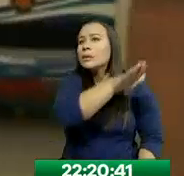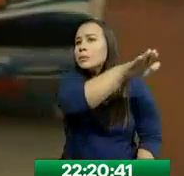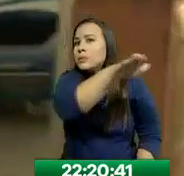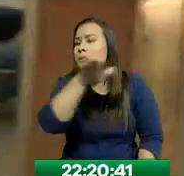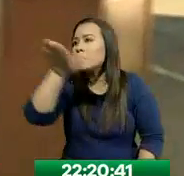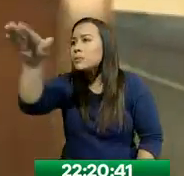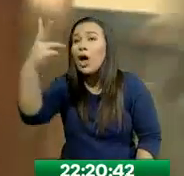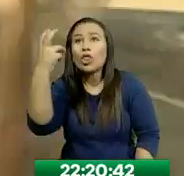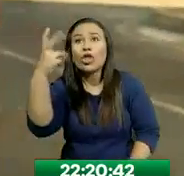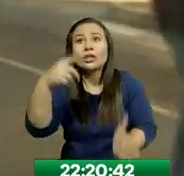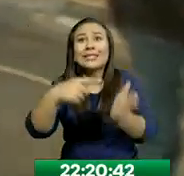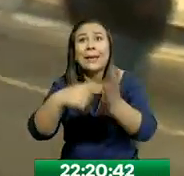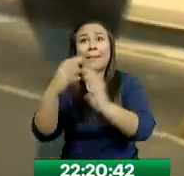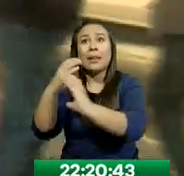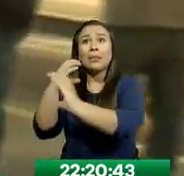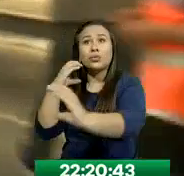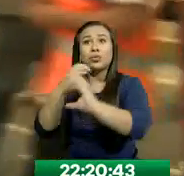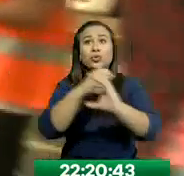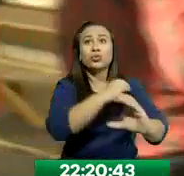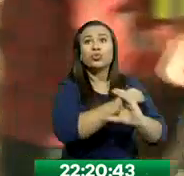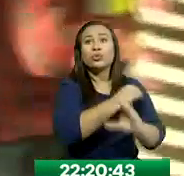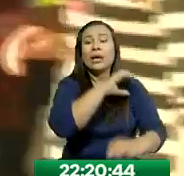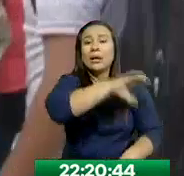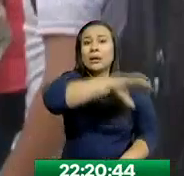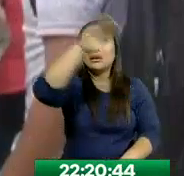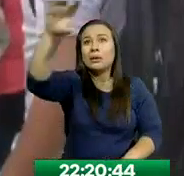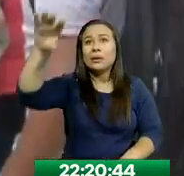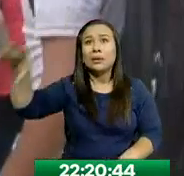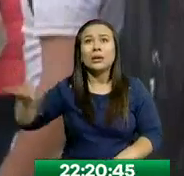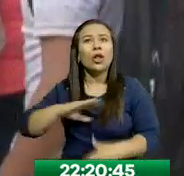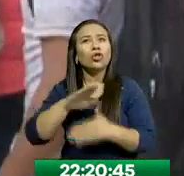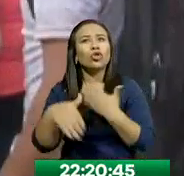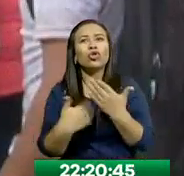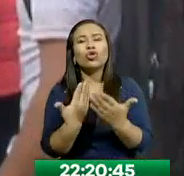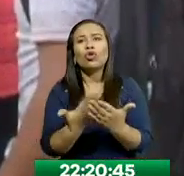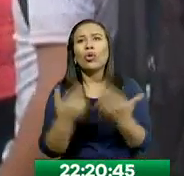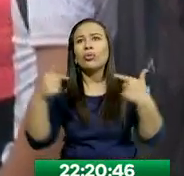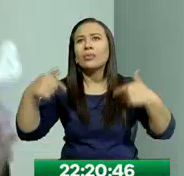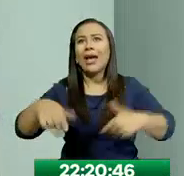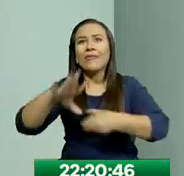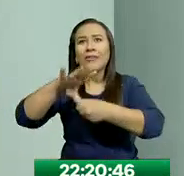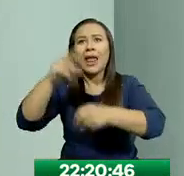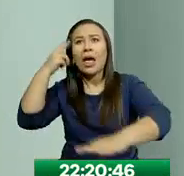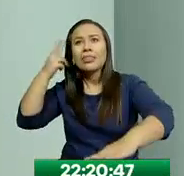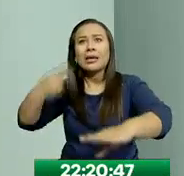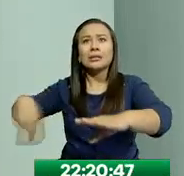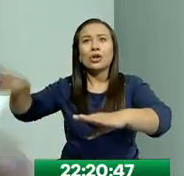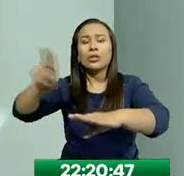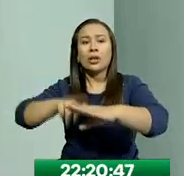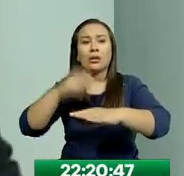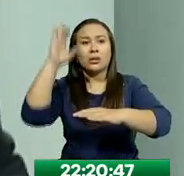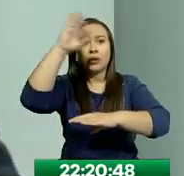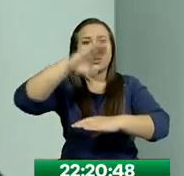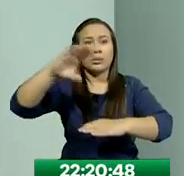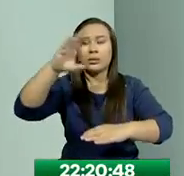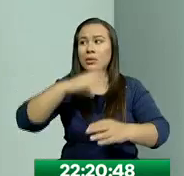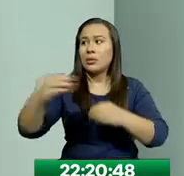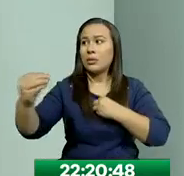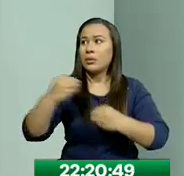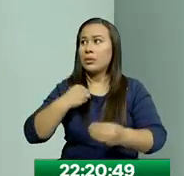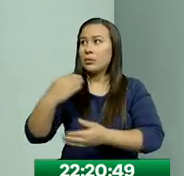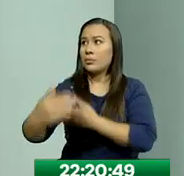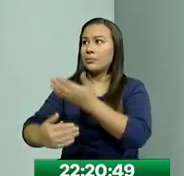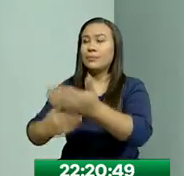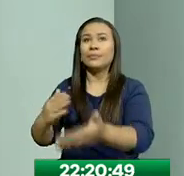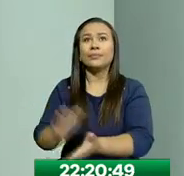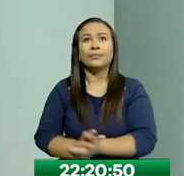de 12.000 unidades de buses inter e intraprovinciales que circulen a nivel nacional. Esto nos permite